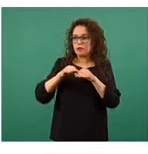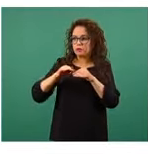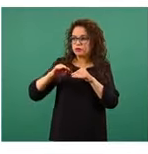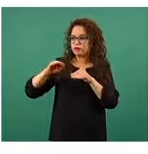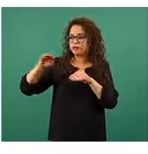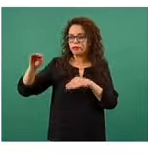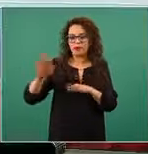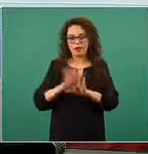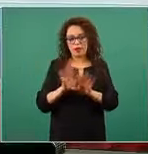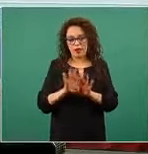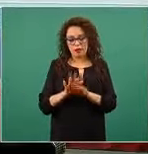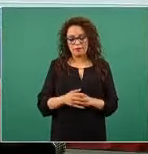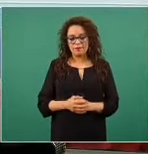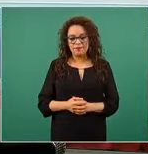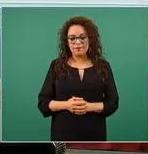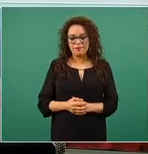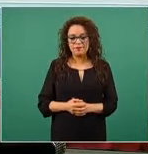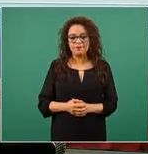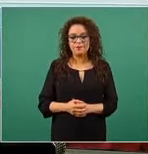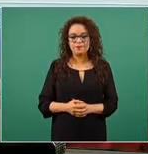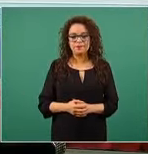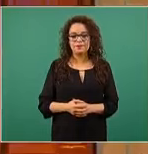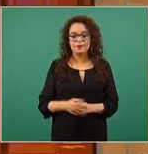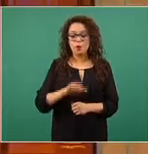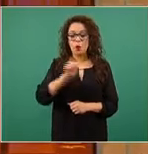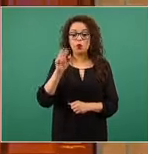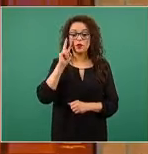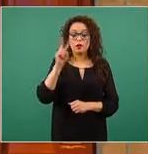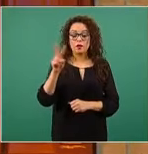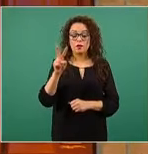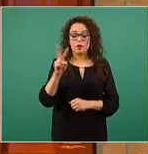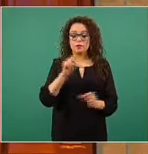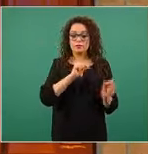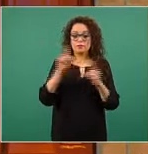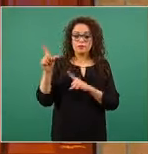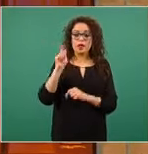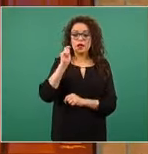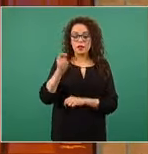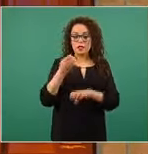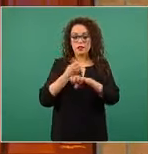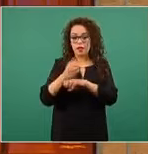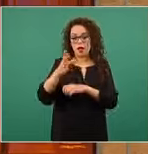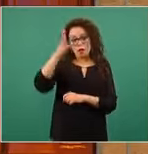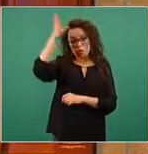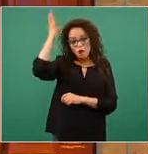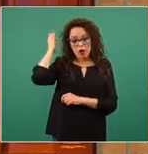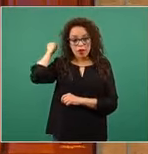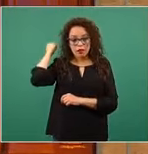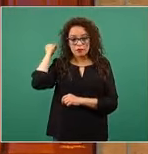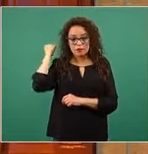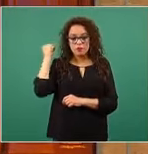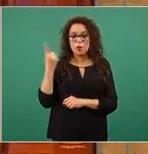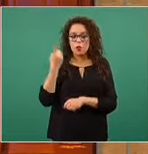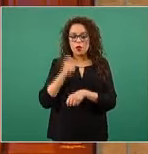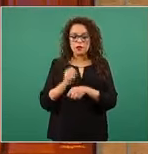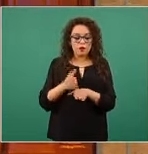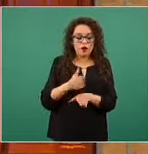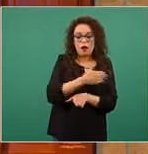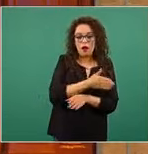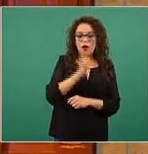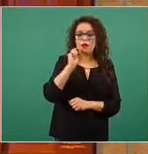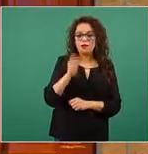inicial. Si vemos la siguiente diapositiva, tenemos a Morelos. Morelos también había tenido una semana previa de